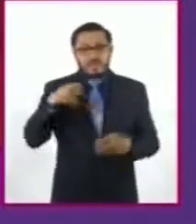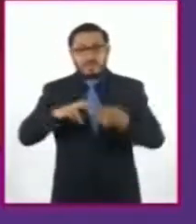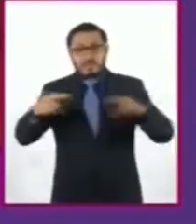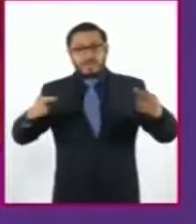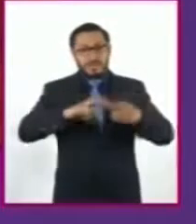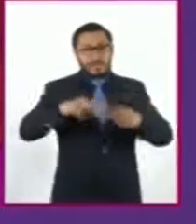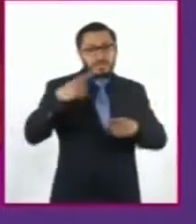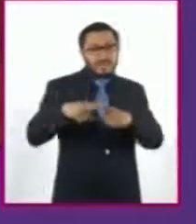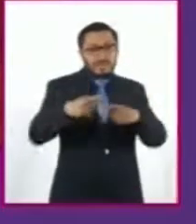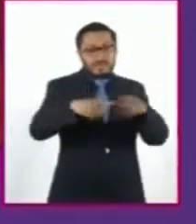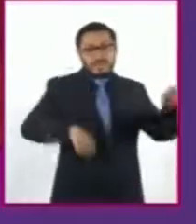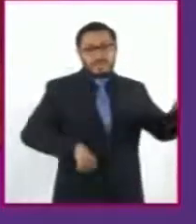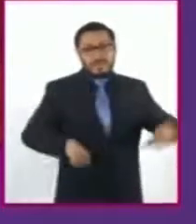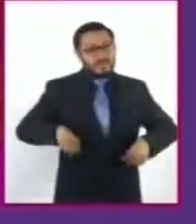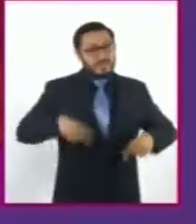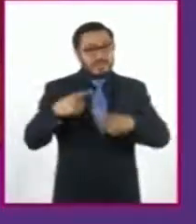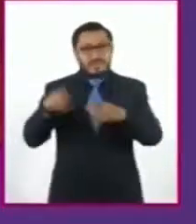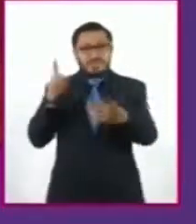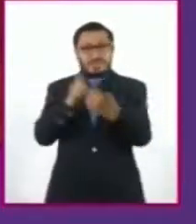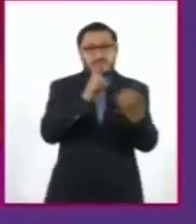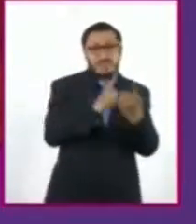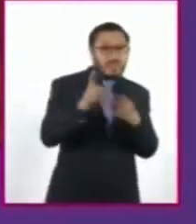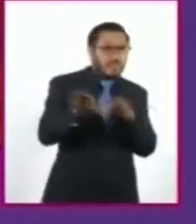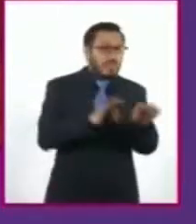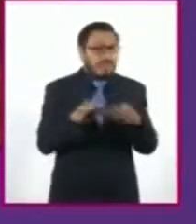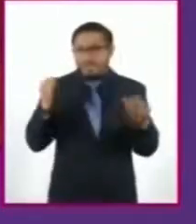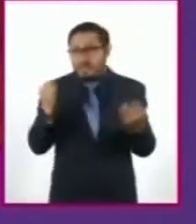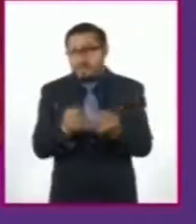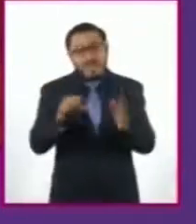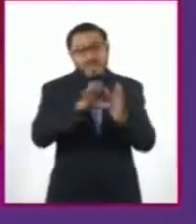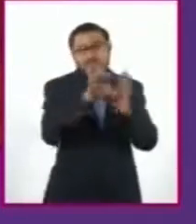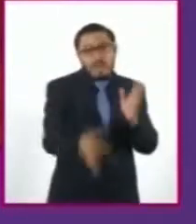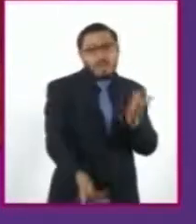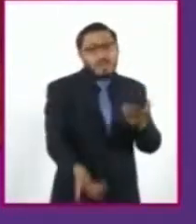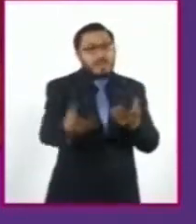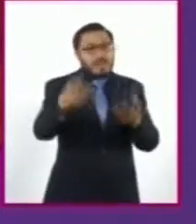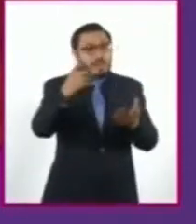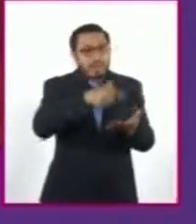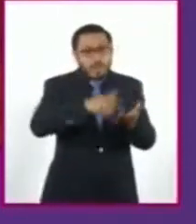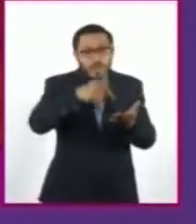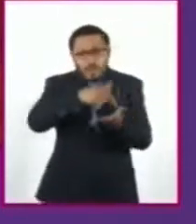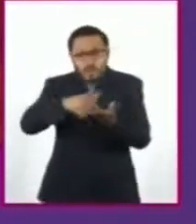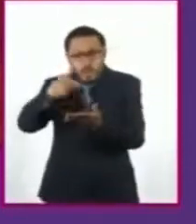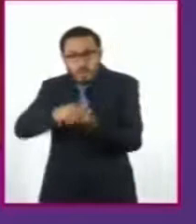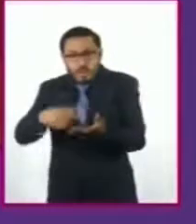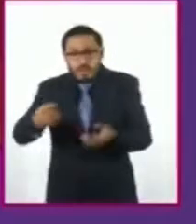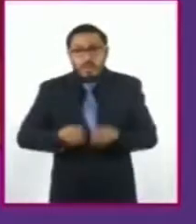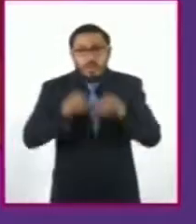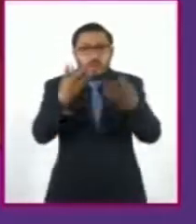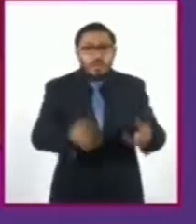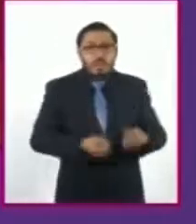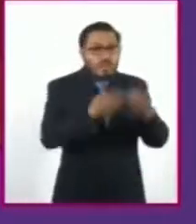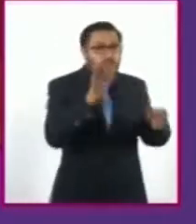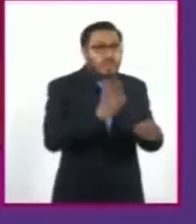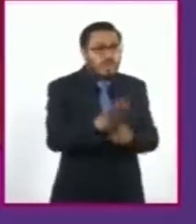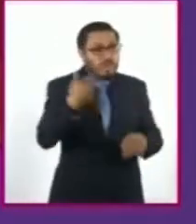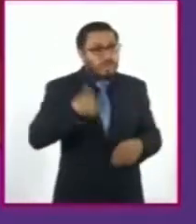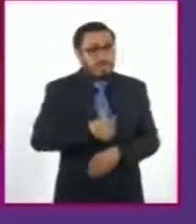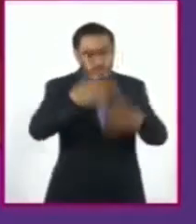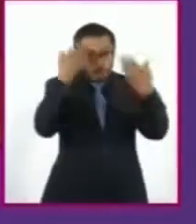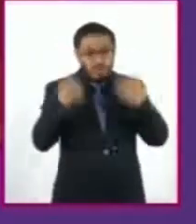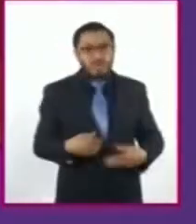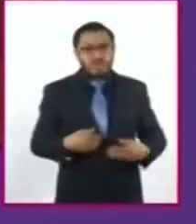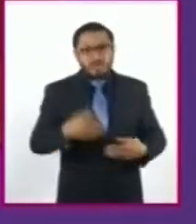recreativas y en el campo de trabajo. Sucede que en estos espacios aportamos un poco de lo que somos para una